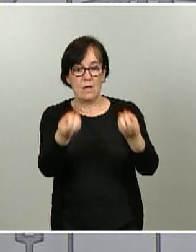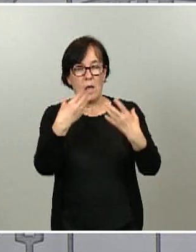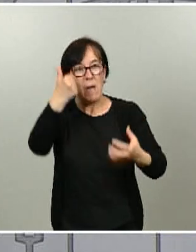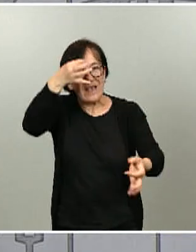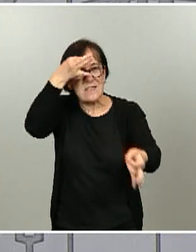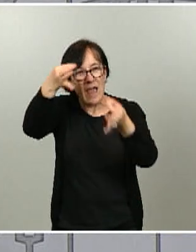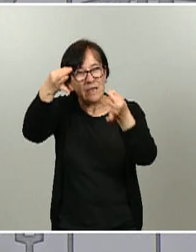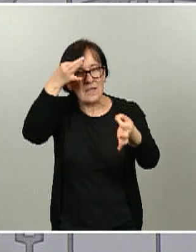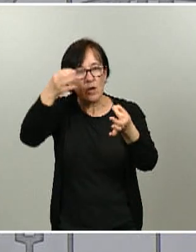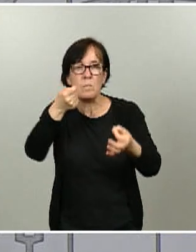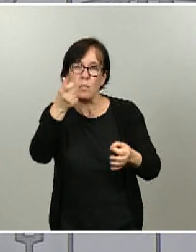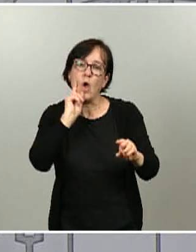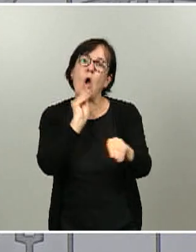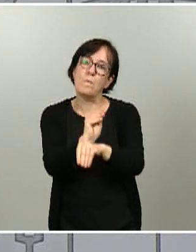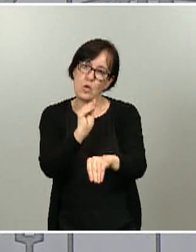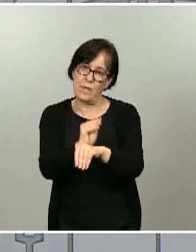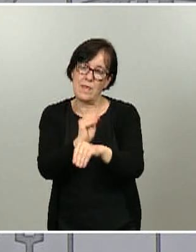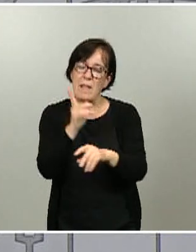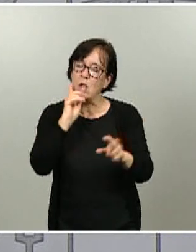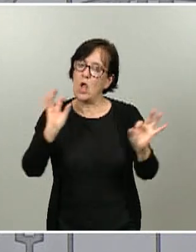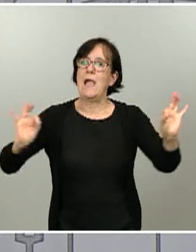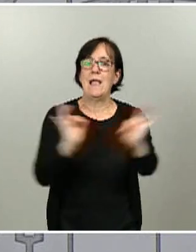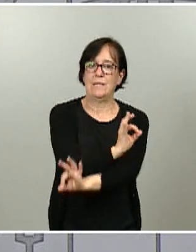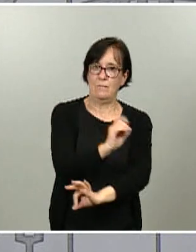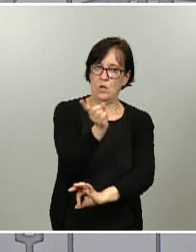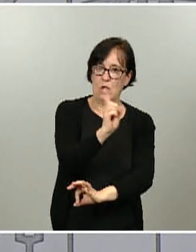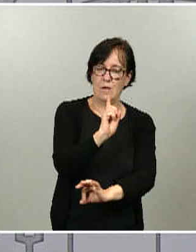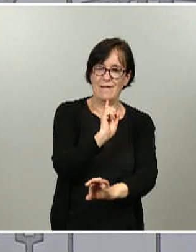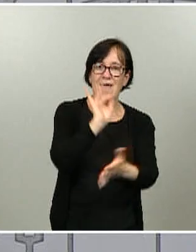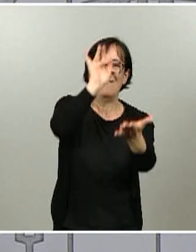poquito de prudencia para no confundirlos con fecha de contagio.